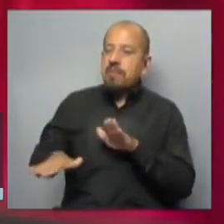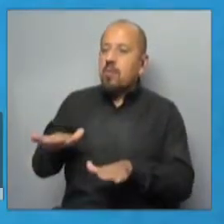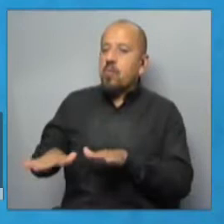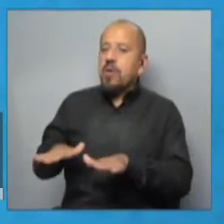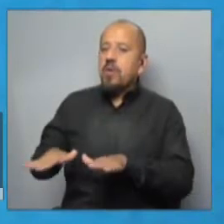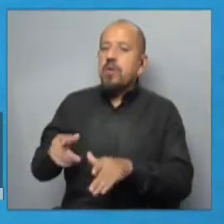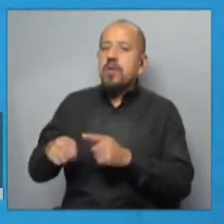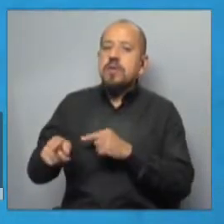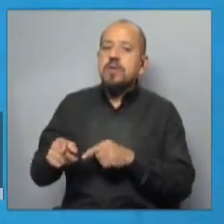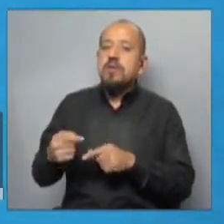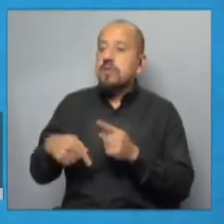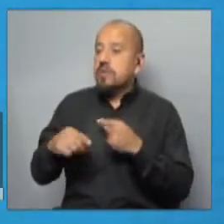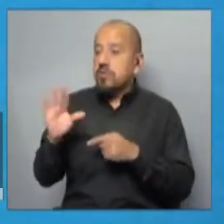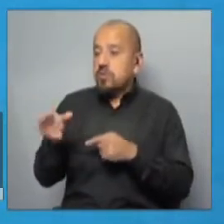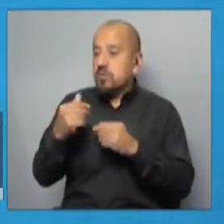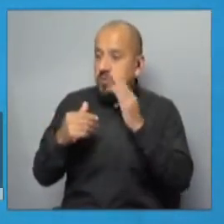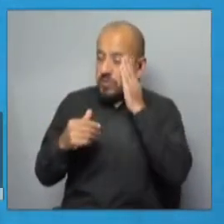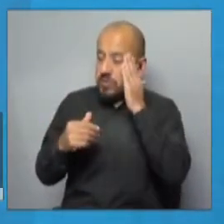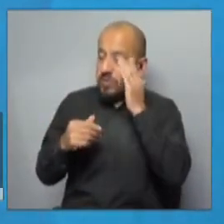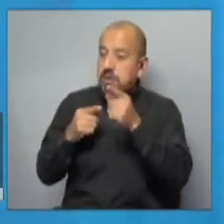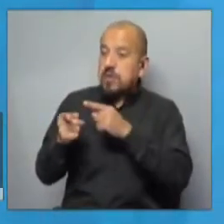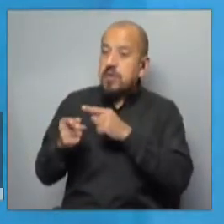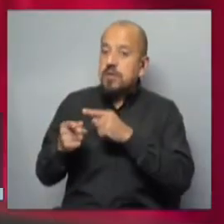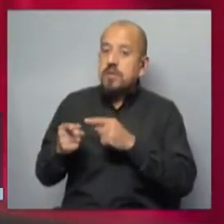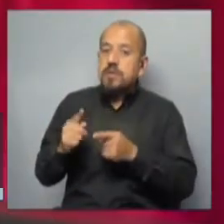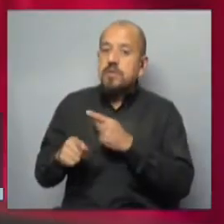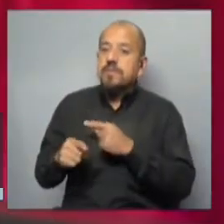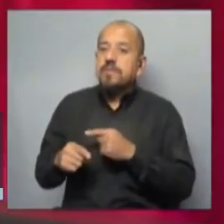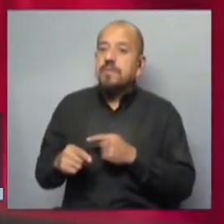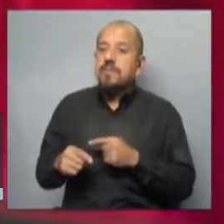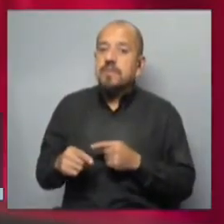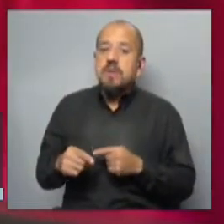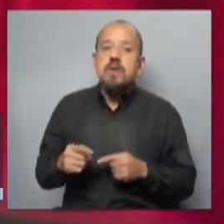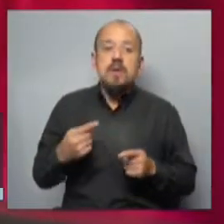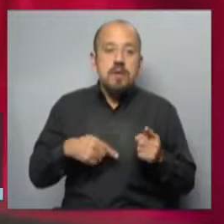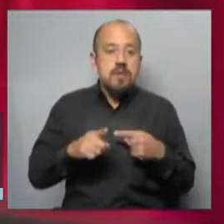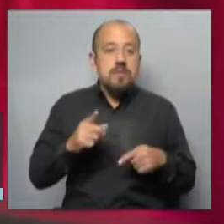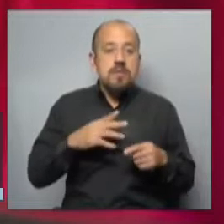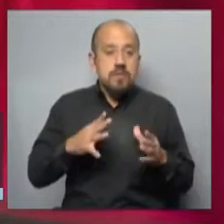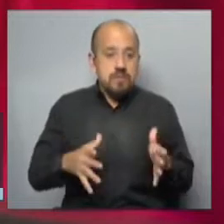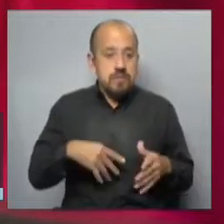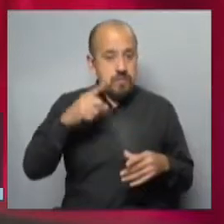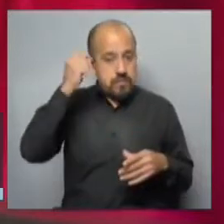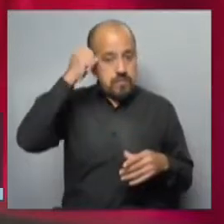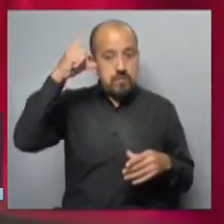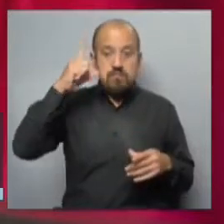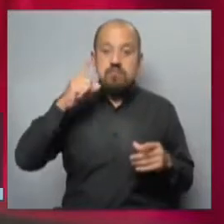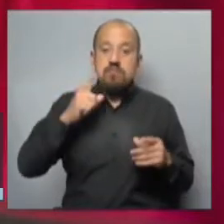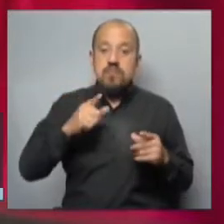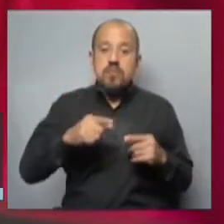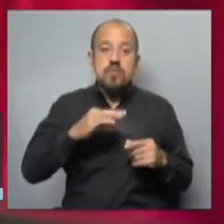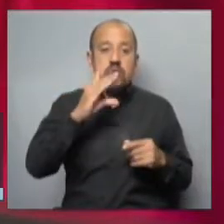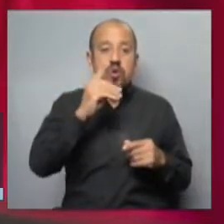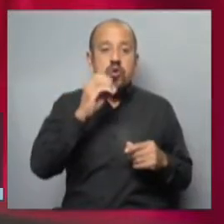superdotado y todo su conocimiento lo desarrolla en esa área un poco lo que sí lo que pasa que claro la superdotación es otra cosa la